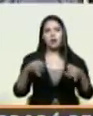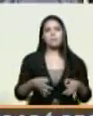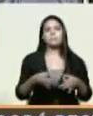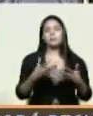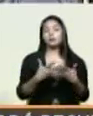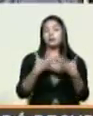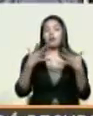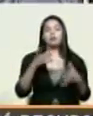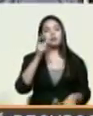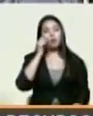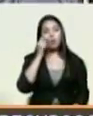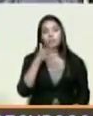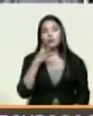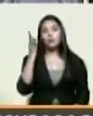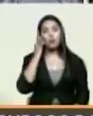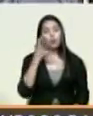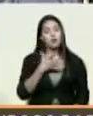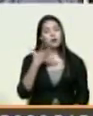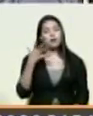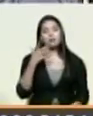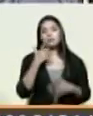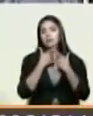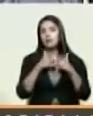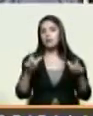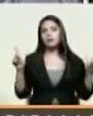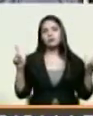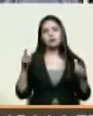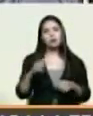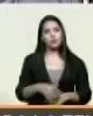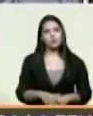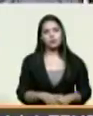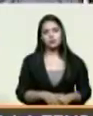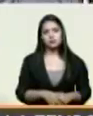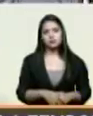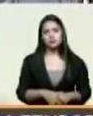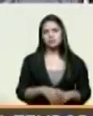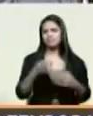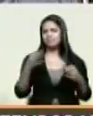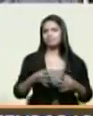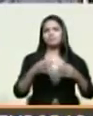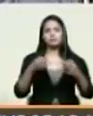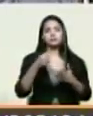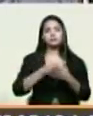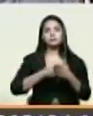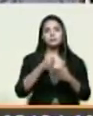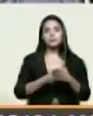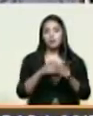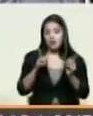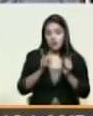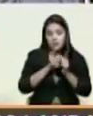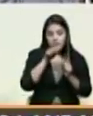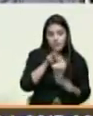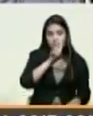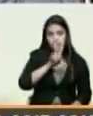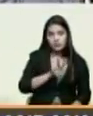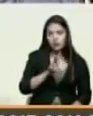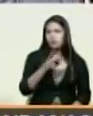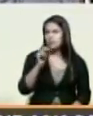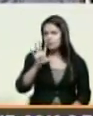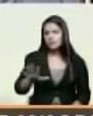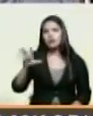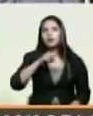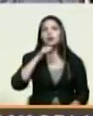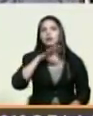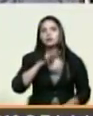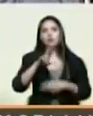de grandes hombres y de grandes mujeres, de libertadores, de libertadoras, que marcaron pauta no solamente en Venezuela, sino en la